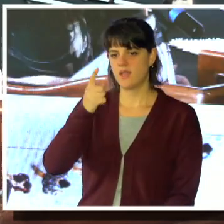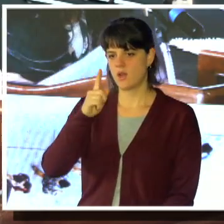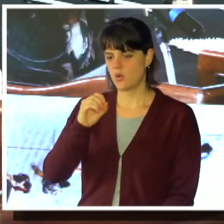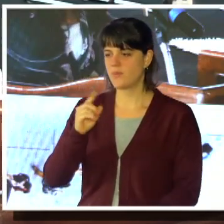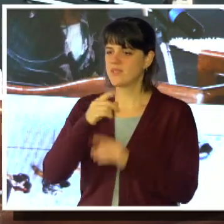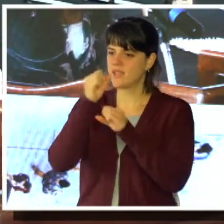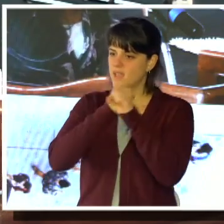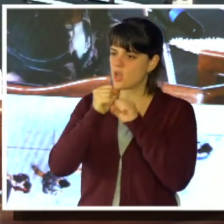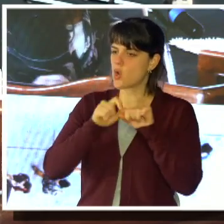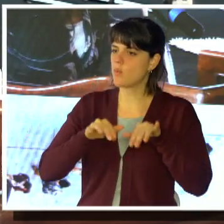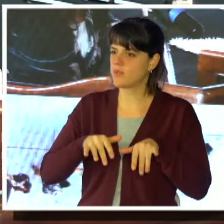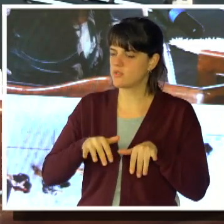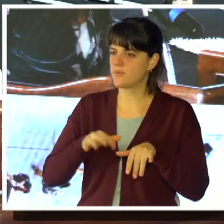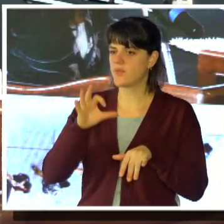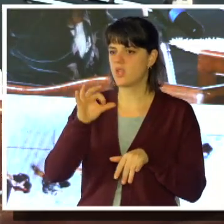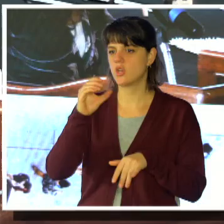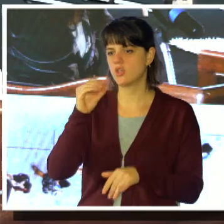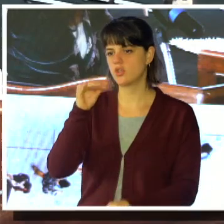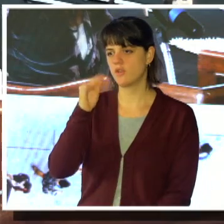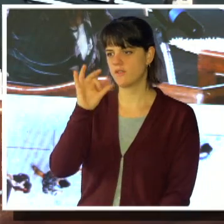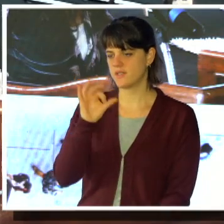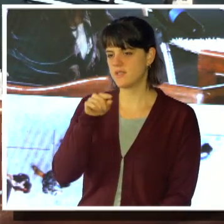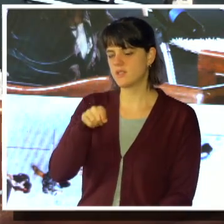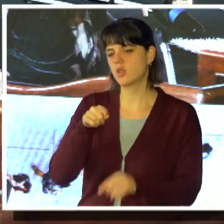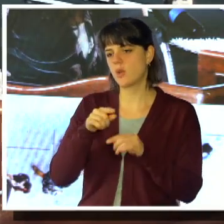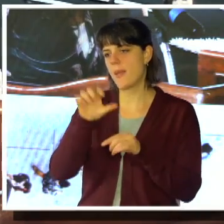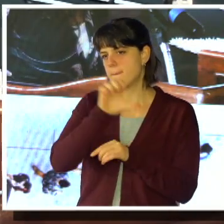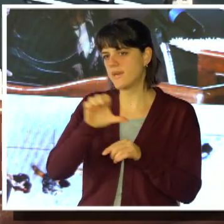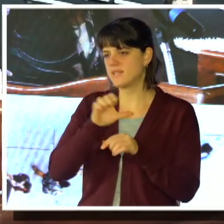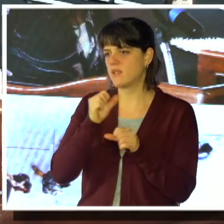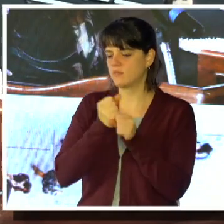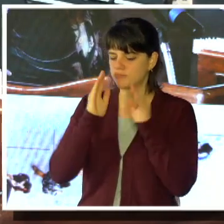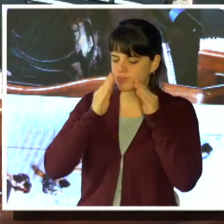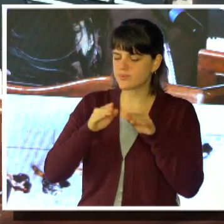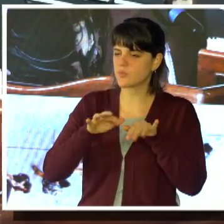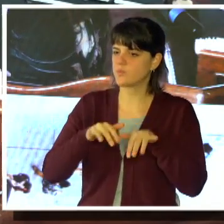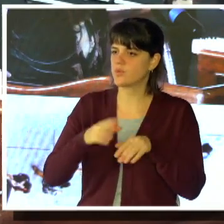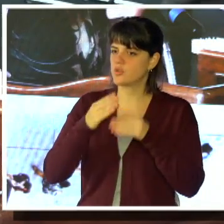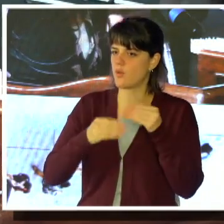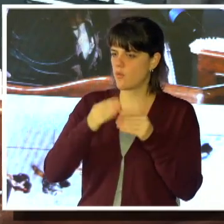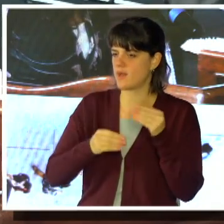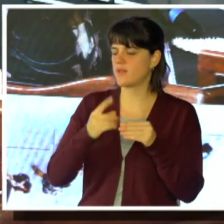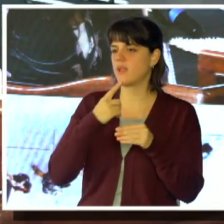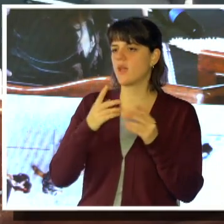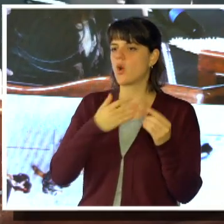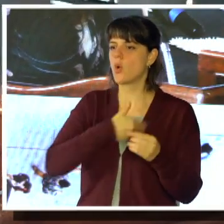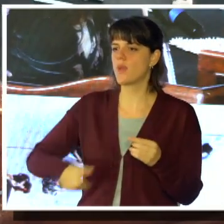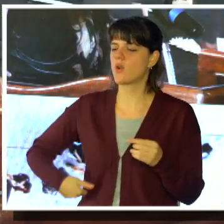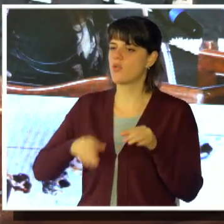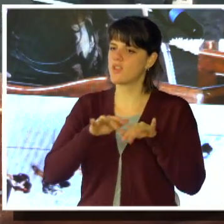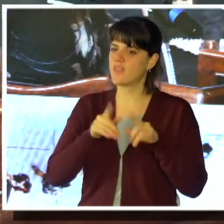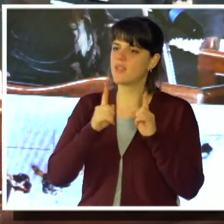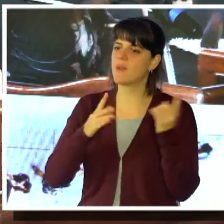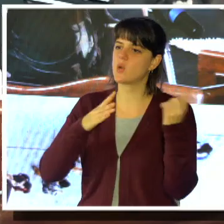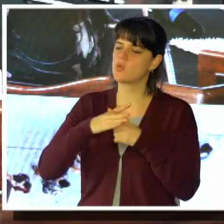de Sofis, una compañía de software especializada en el desarrollo de aplicaciones de gobierno digital e inclusión tecnológica. Y en cuarto